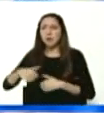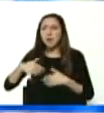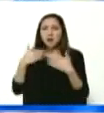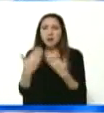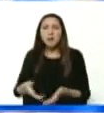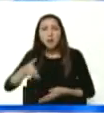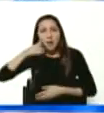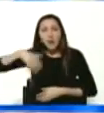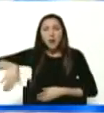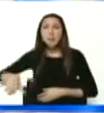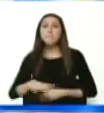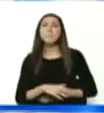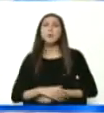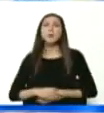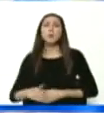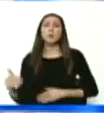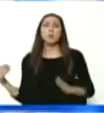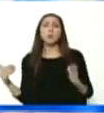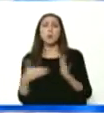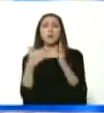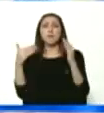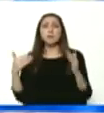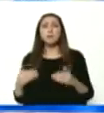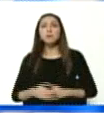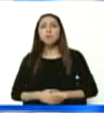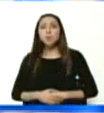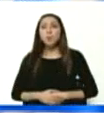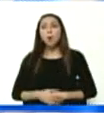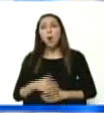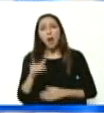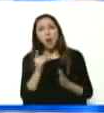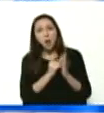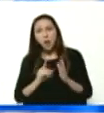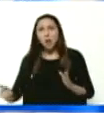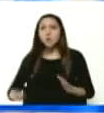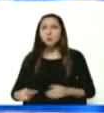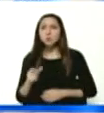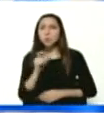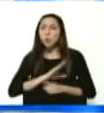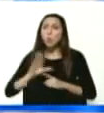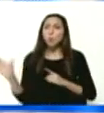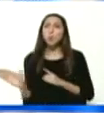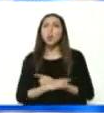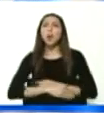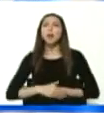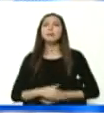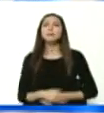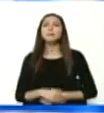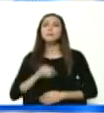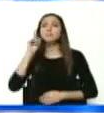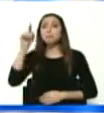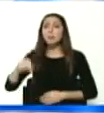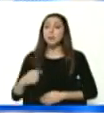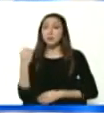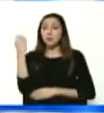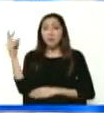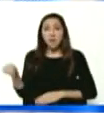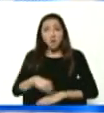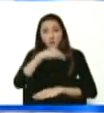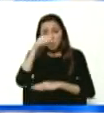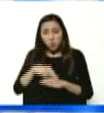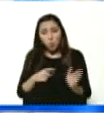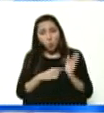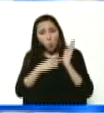y afectando, por supuesto, el ejercicio pleno de sus derechos culturales. Urge que esta Asamblea General se pronuncie